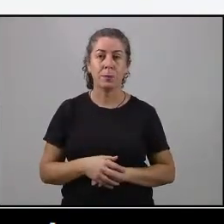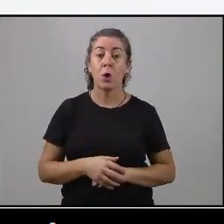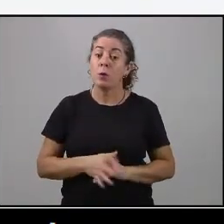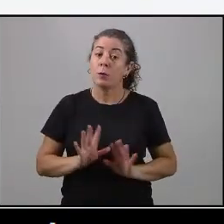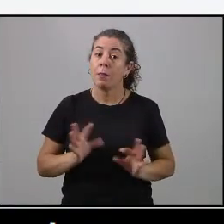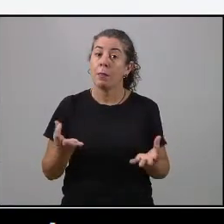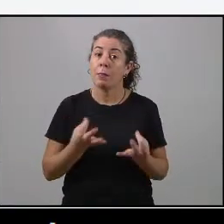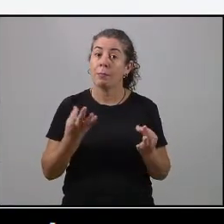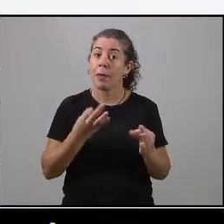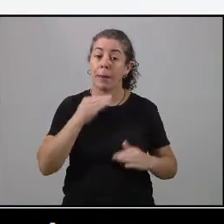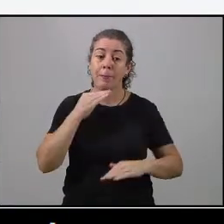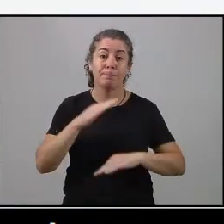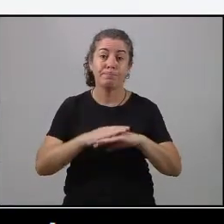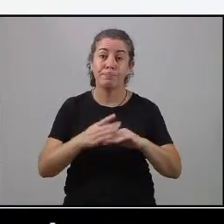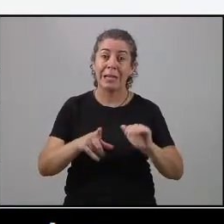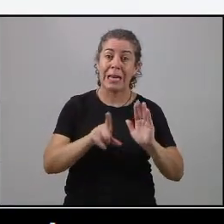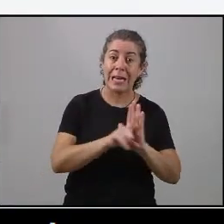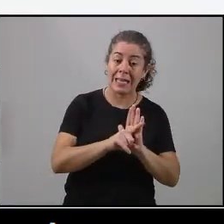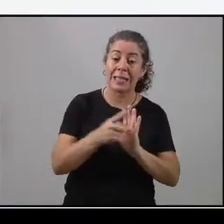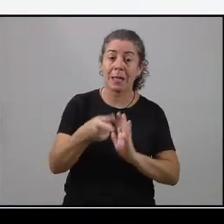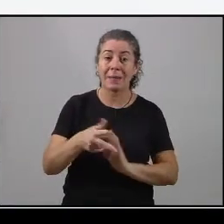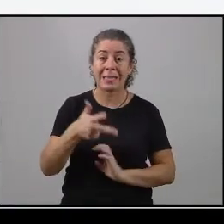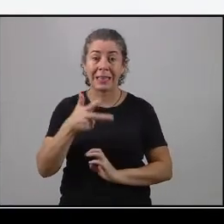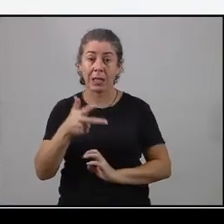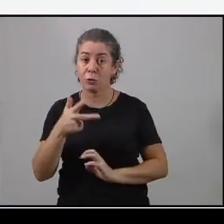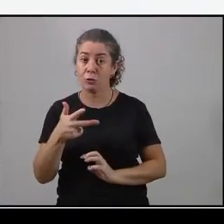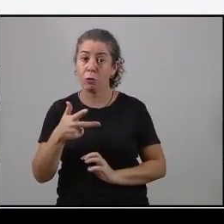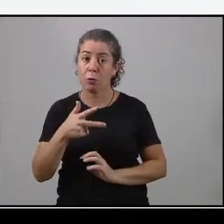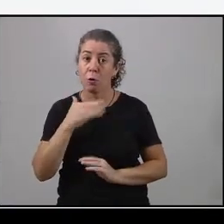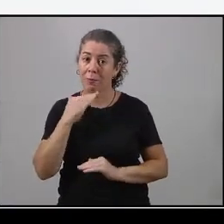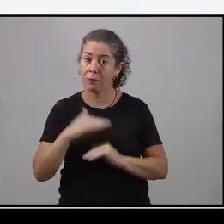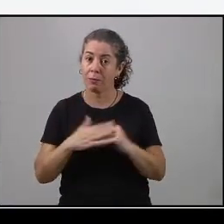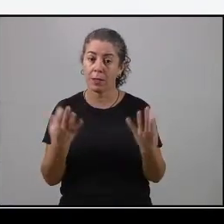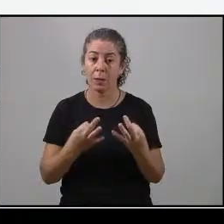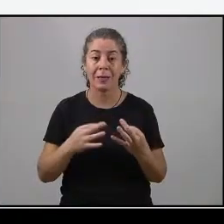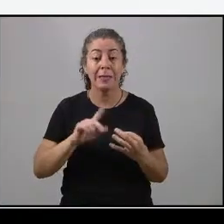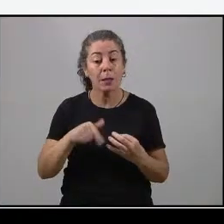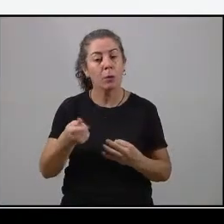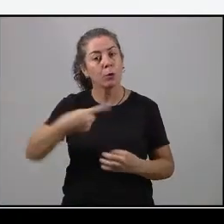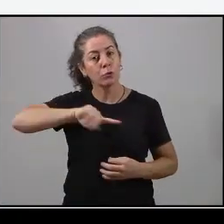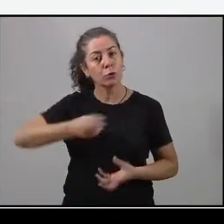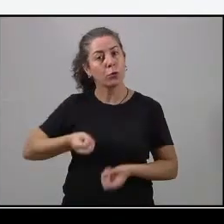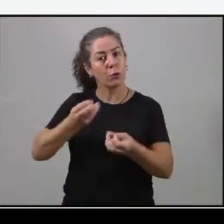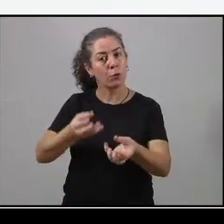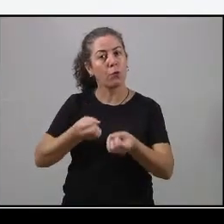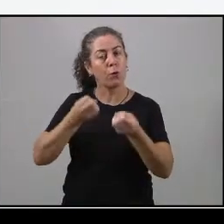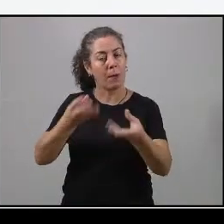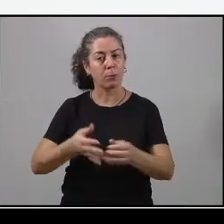derecho, y podremos trasladar esa información cuando así se produzca. Gracias.